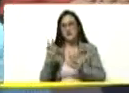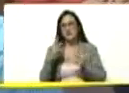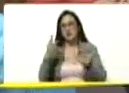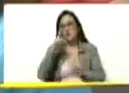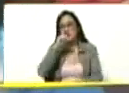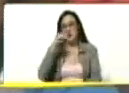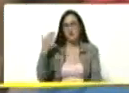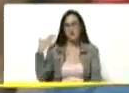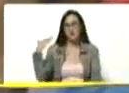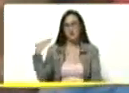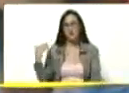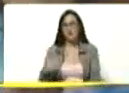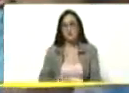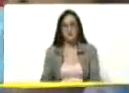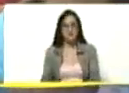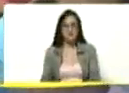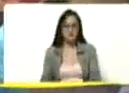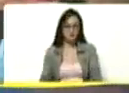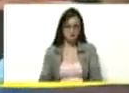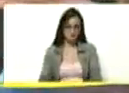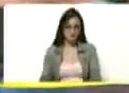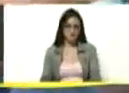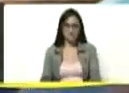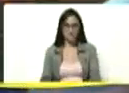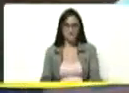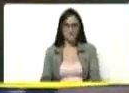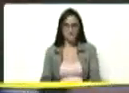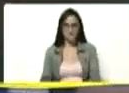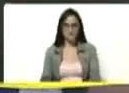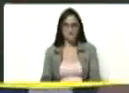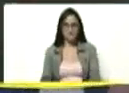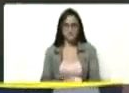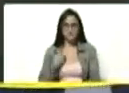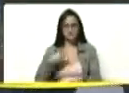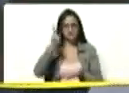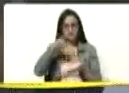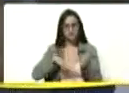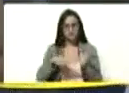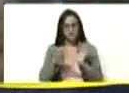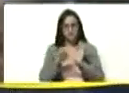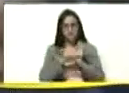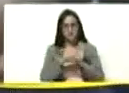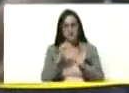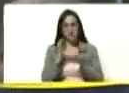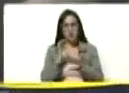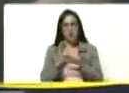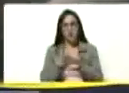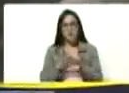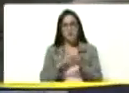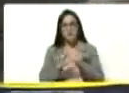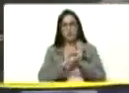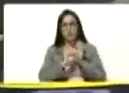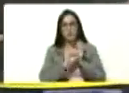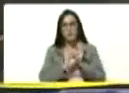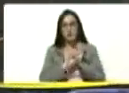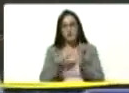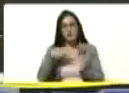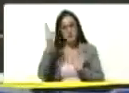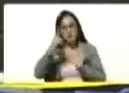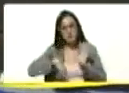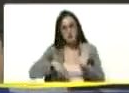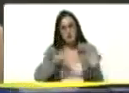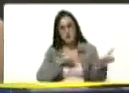atrás. And having read this document. Y una vez que hemos leído los documentos que constituyen la base. I was in total